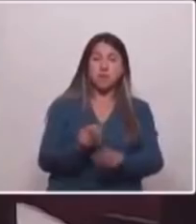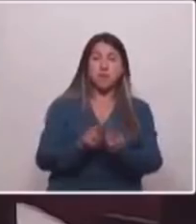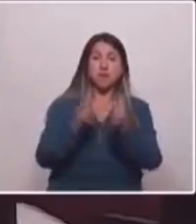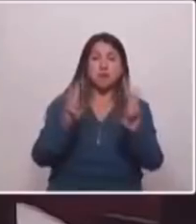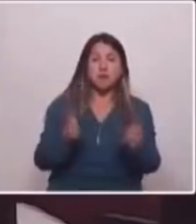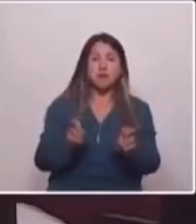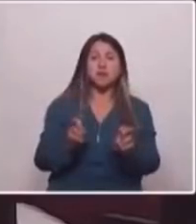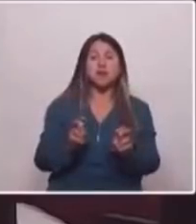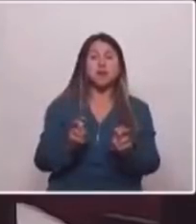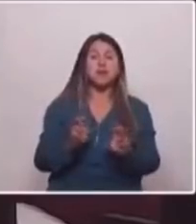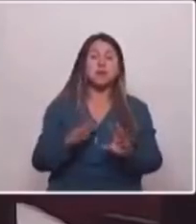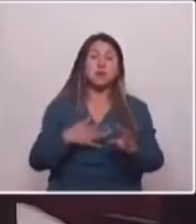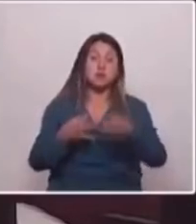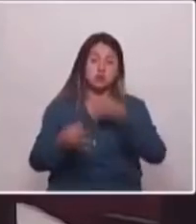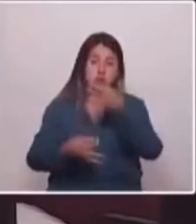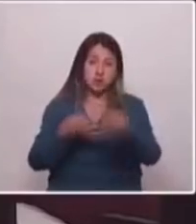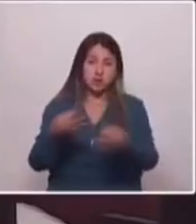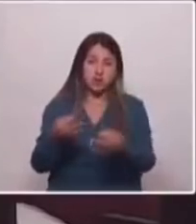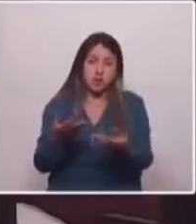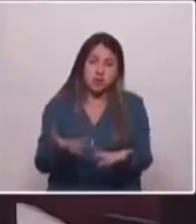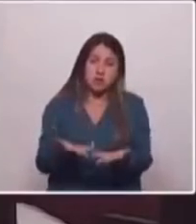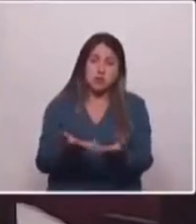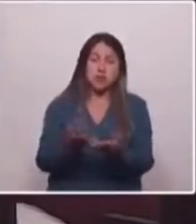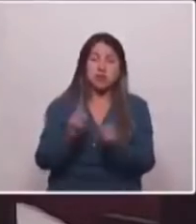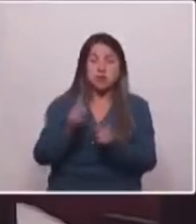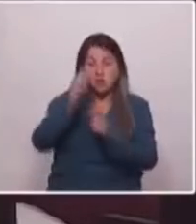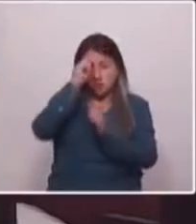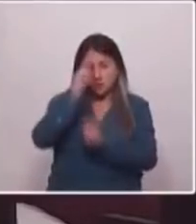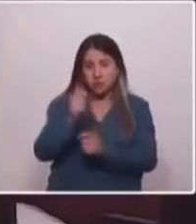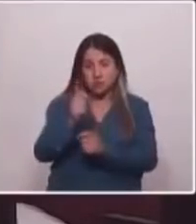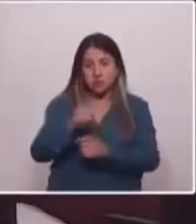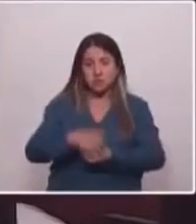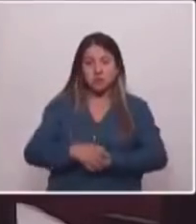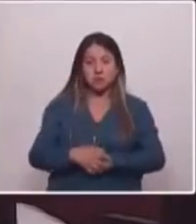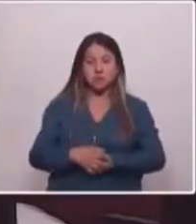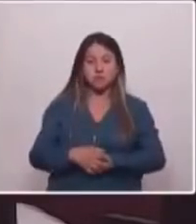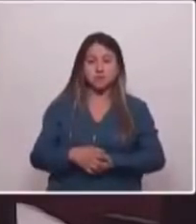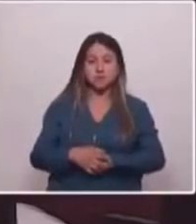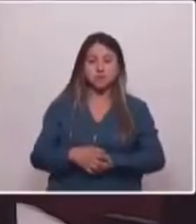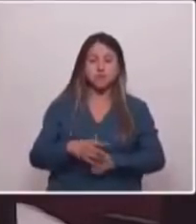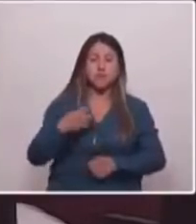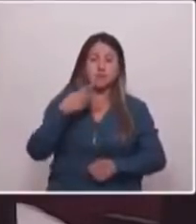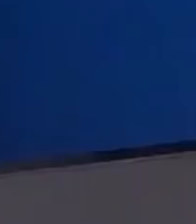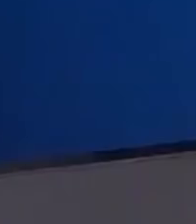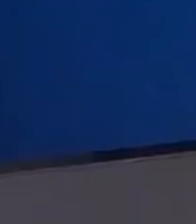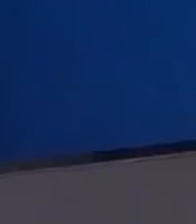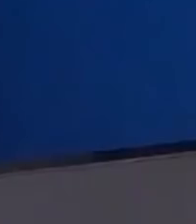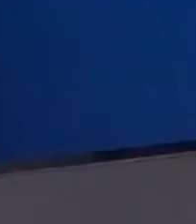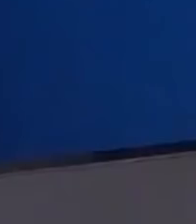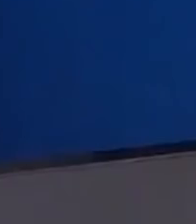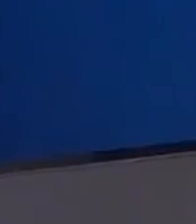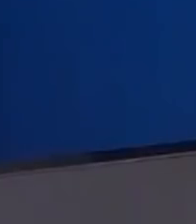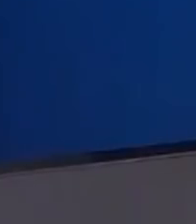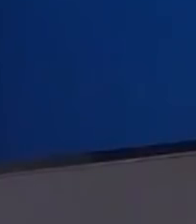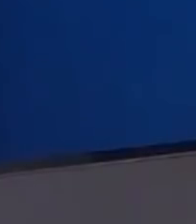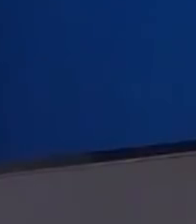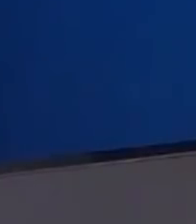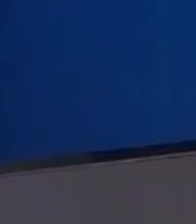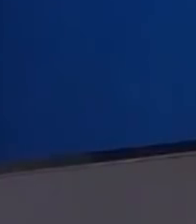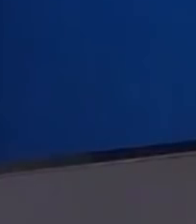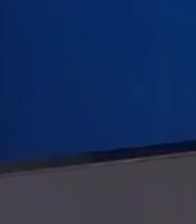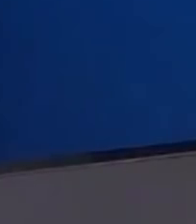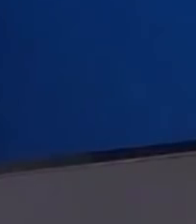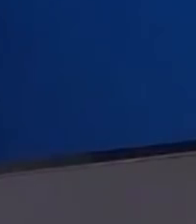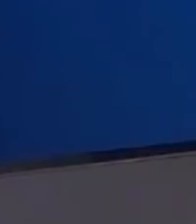hay obviamente voces de distintas partes de la convención, sabemos que es diversa y representativa, quizás la instancia